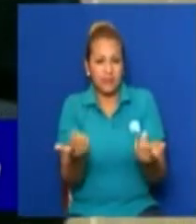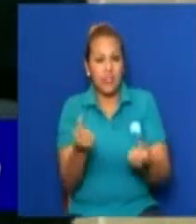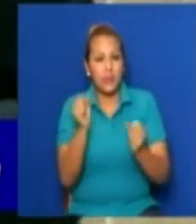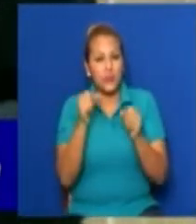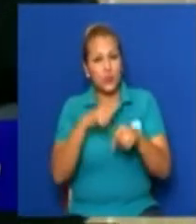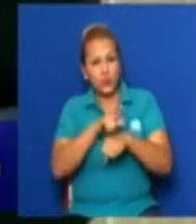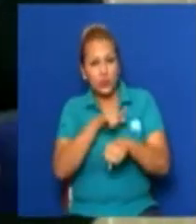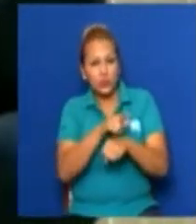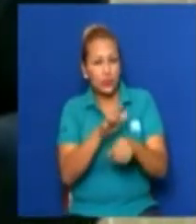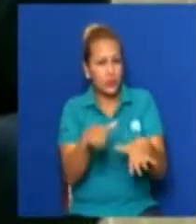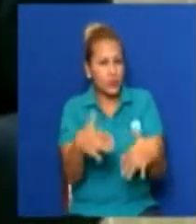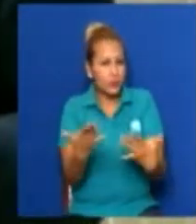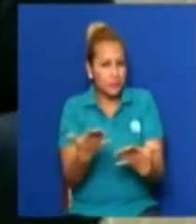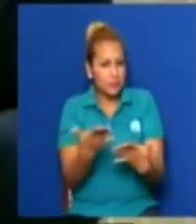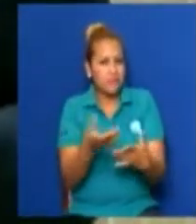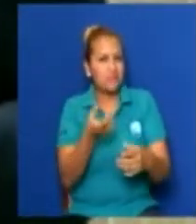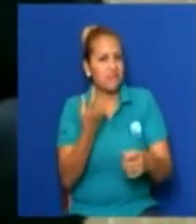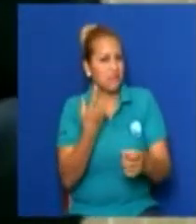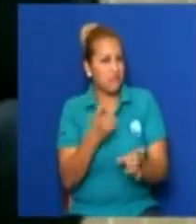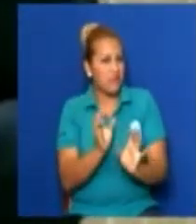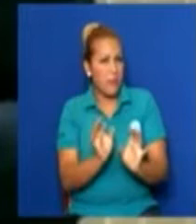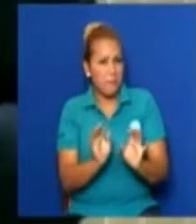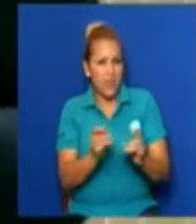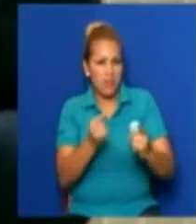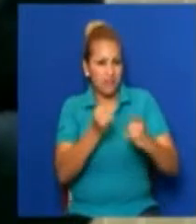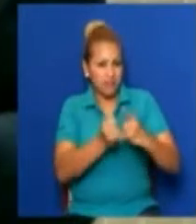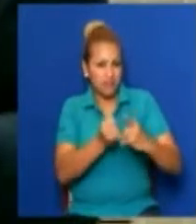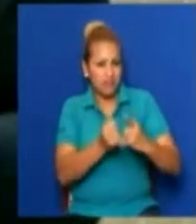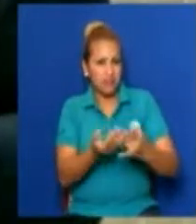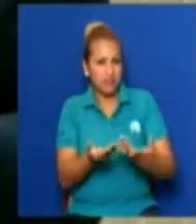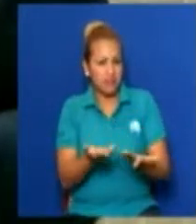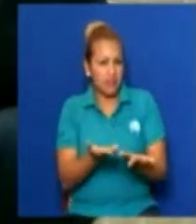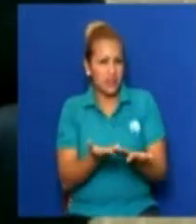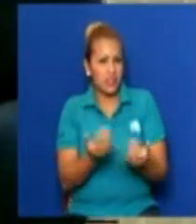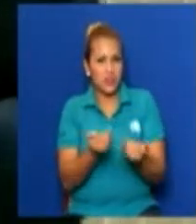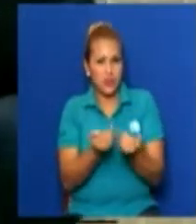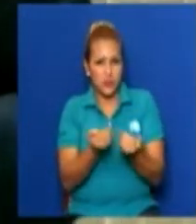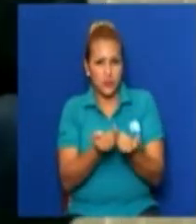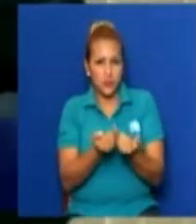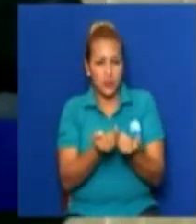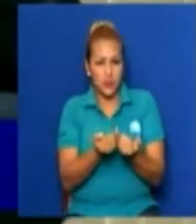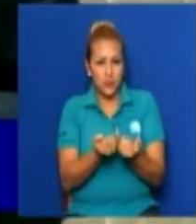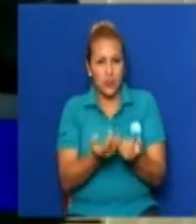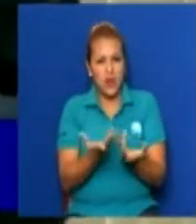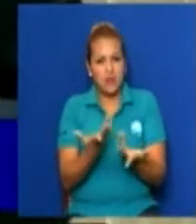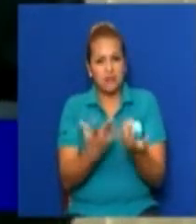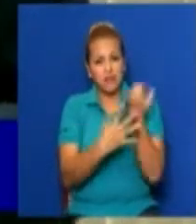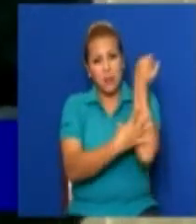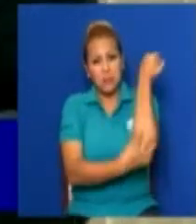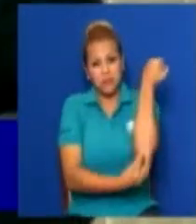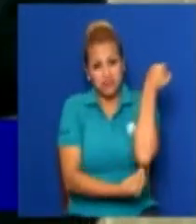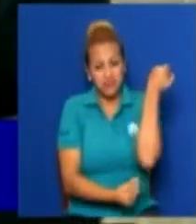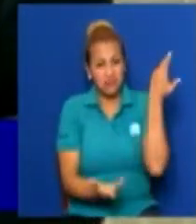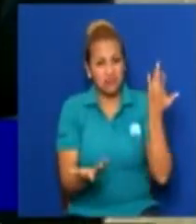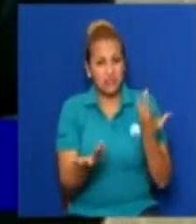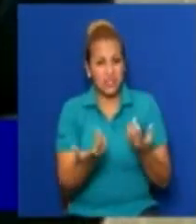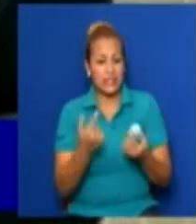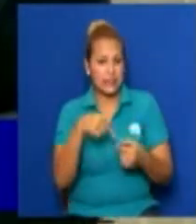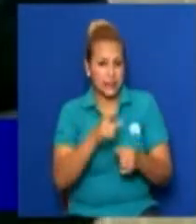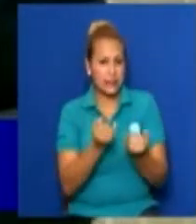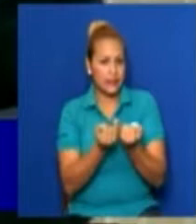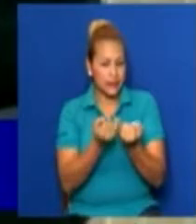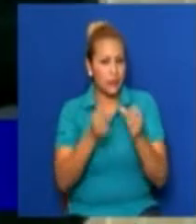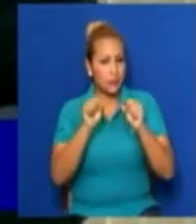equipararnos, para equidad y para salir y dejar de ser pobres que educando